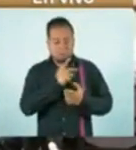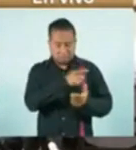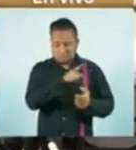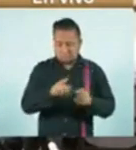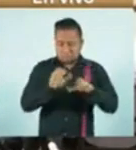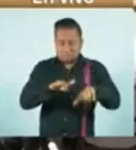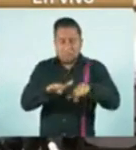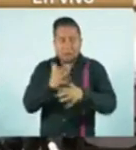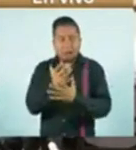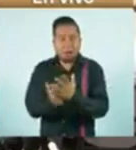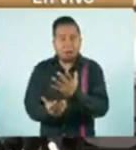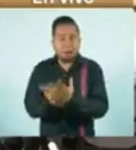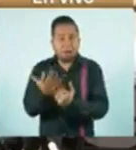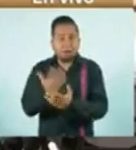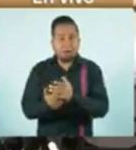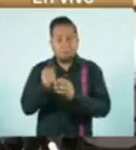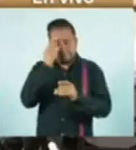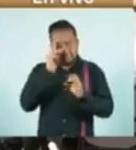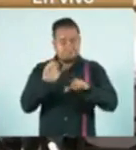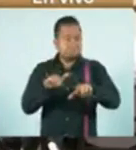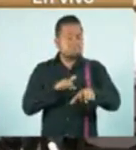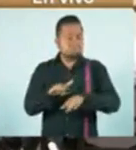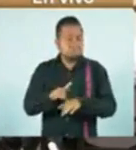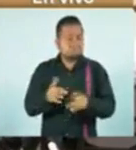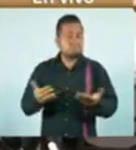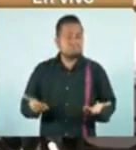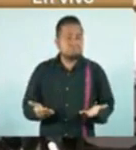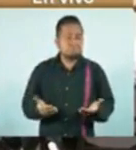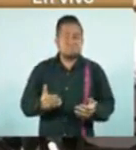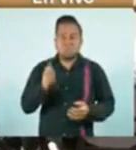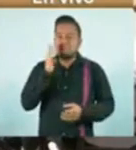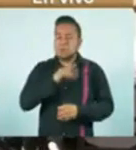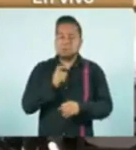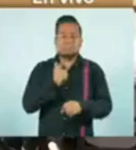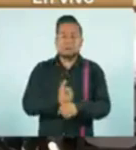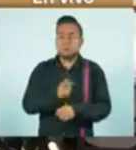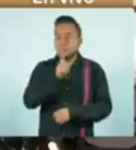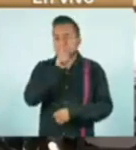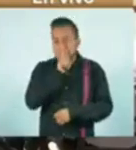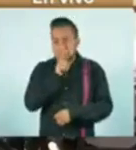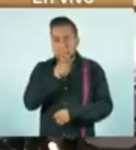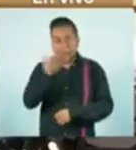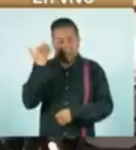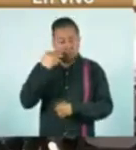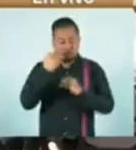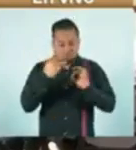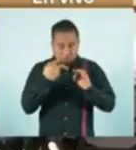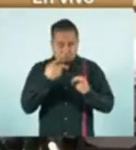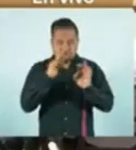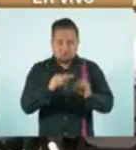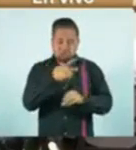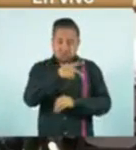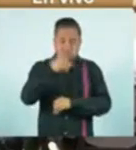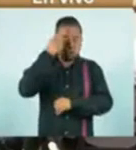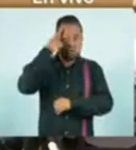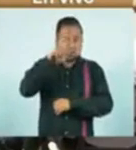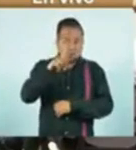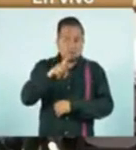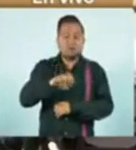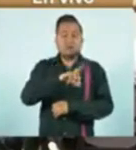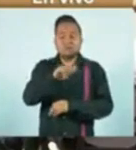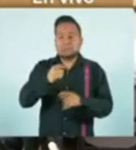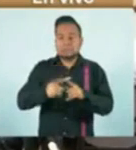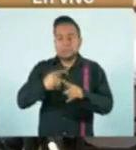para empleados mal pagados y lo que era de ellos termina siendo incluso de